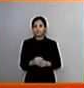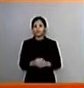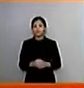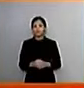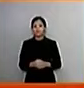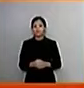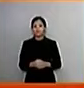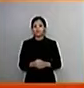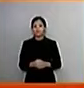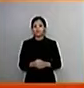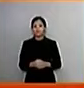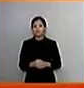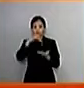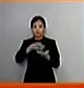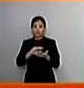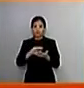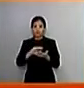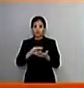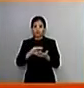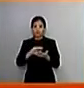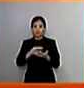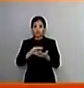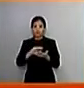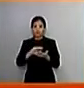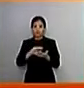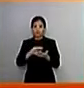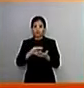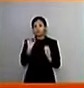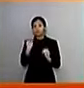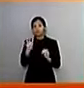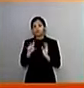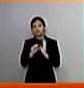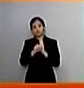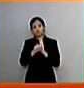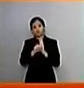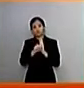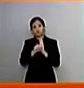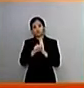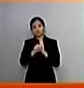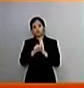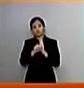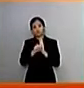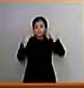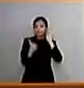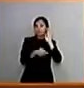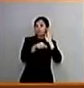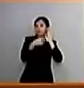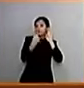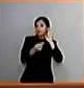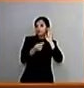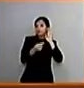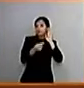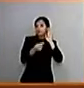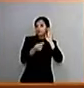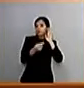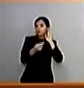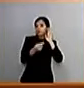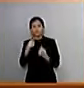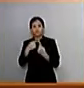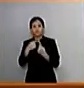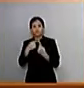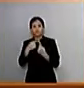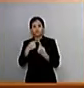Y este es el 2, número ganador para la diaria 84 con su símbolo de sueños coronas. Y para más uno, 84 más 2. Muchas